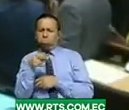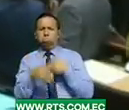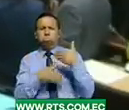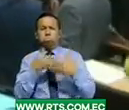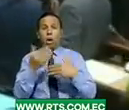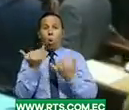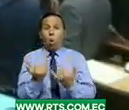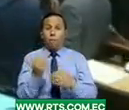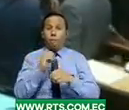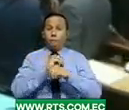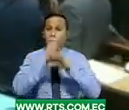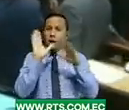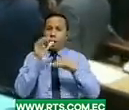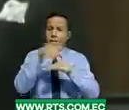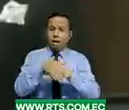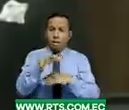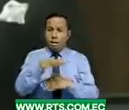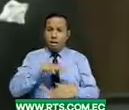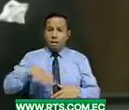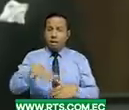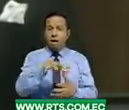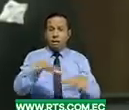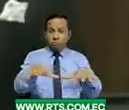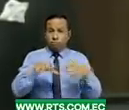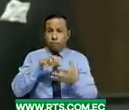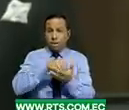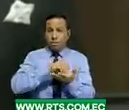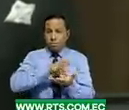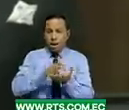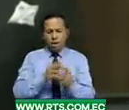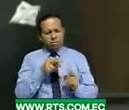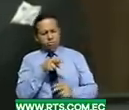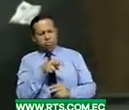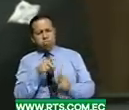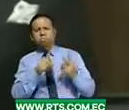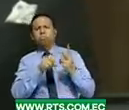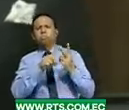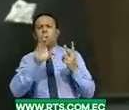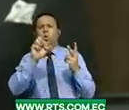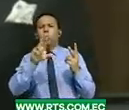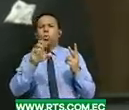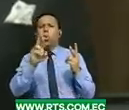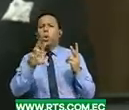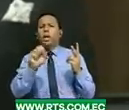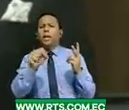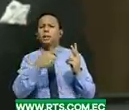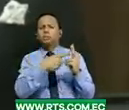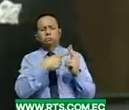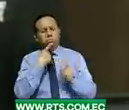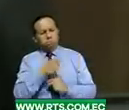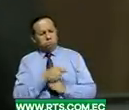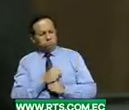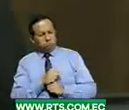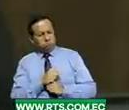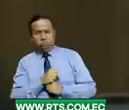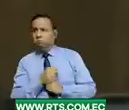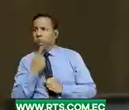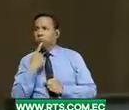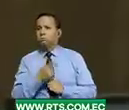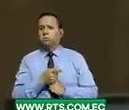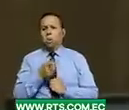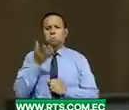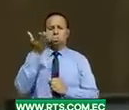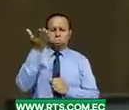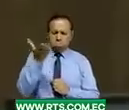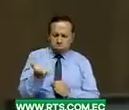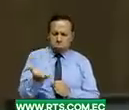mañana y tarde en la Asamblea, vio al otro interpelante, Esteban Torres, calmado. Tiene responsabilidad política por sus